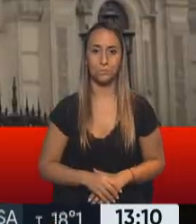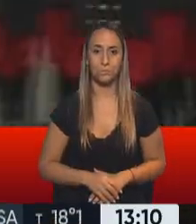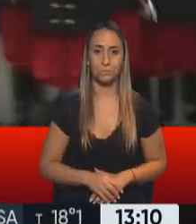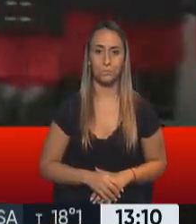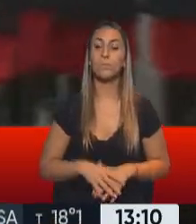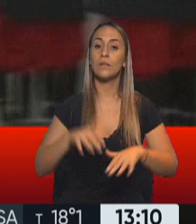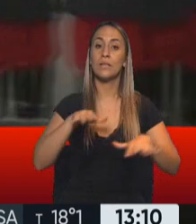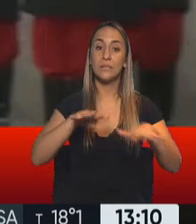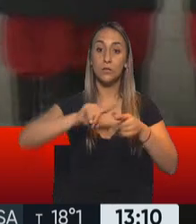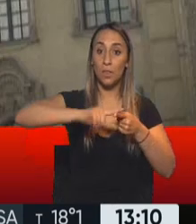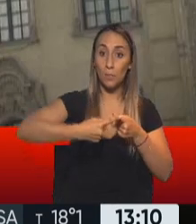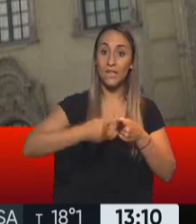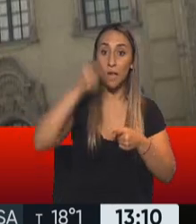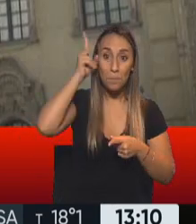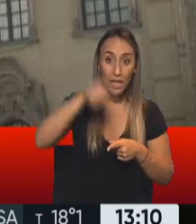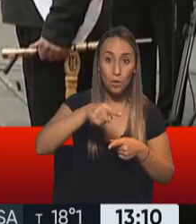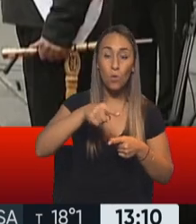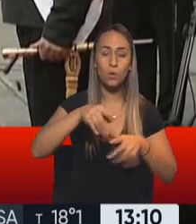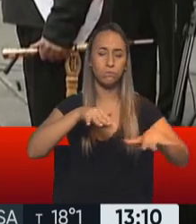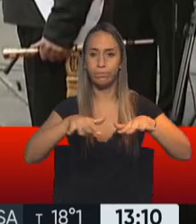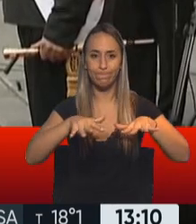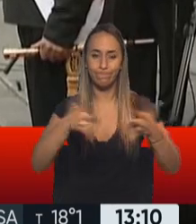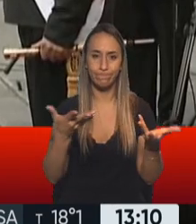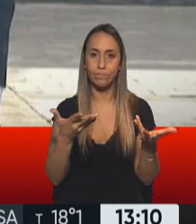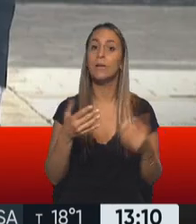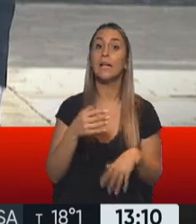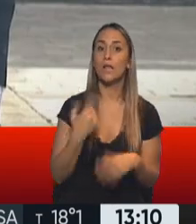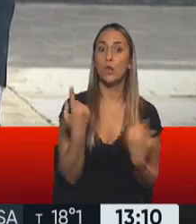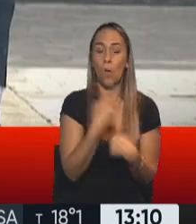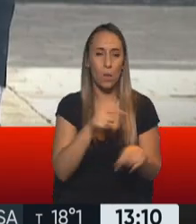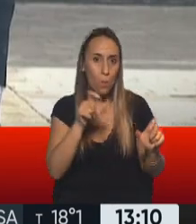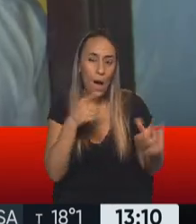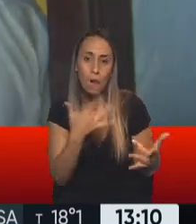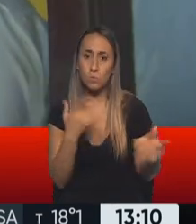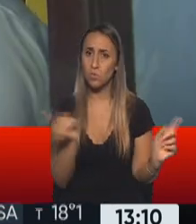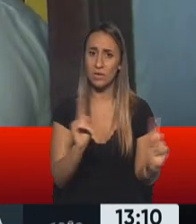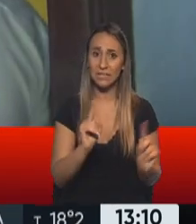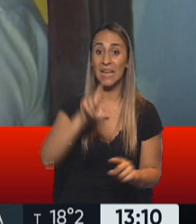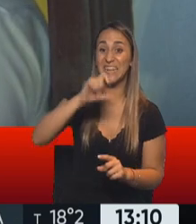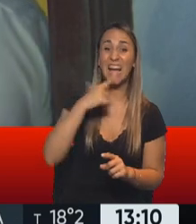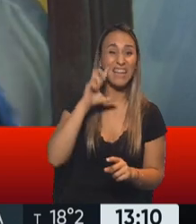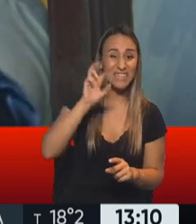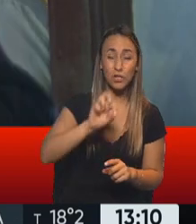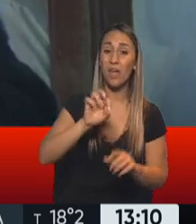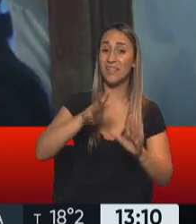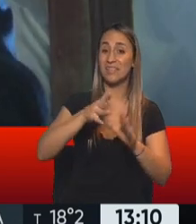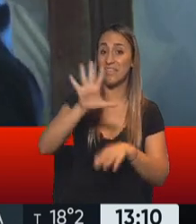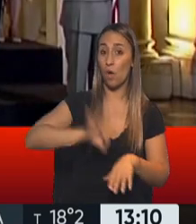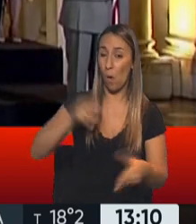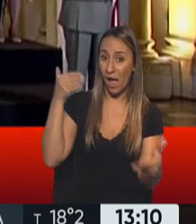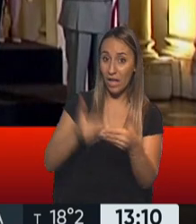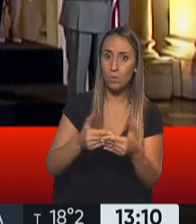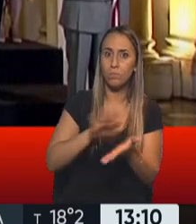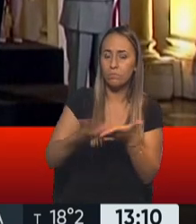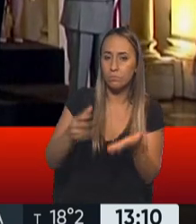La inestabilidad política en Perú no es una novedad. Pedro Castillo es el quinto presidente en 5 años. Asumió hace 6 meses